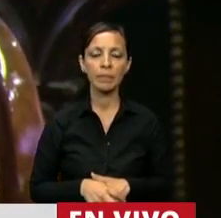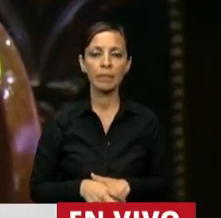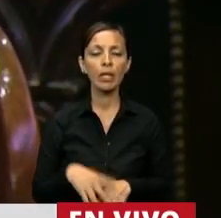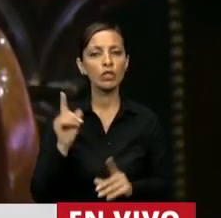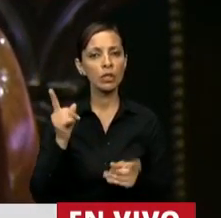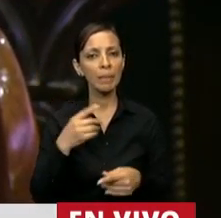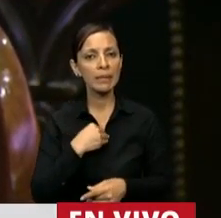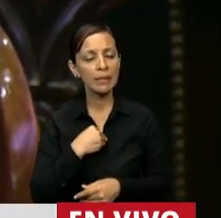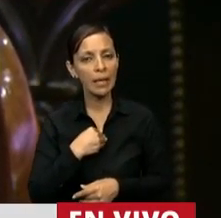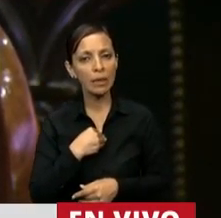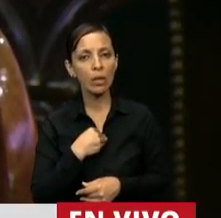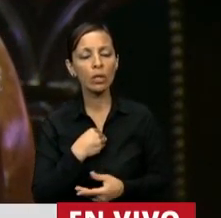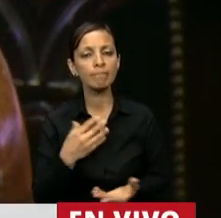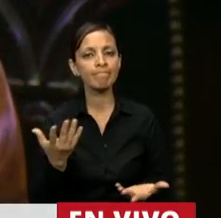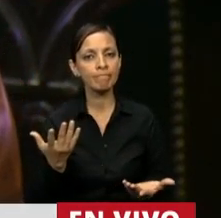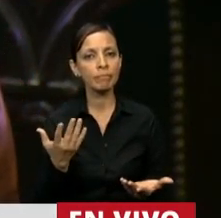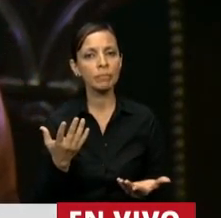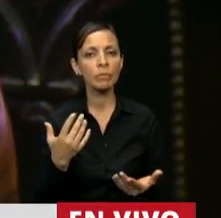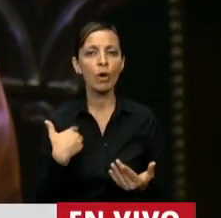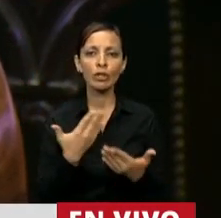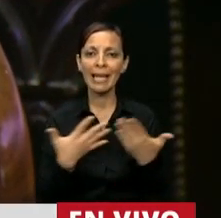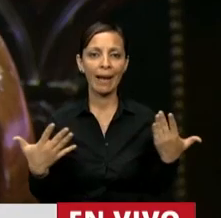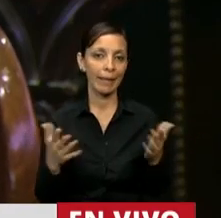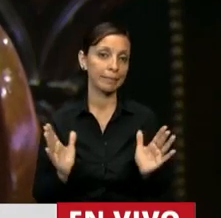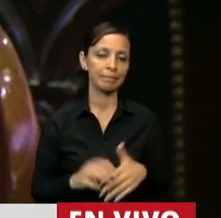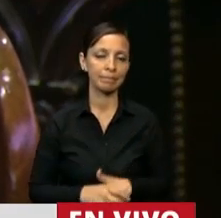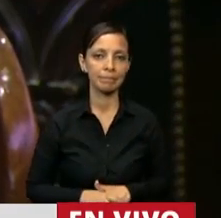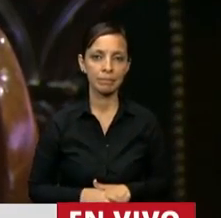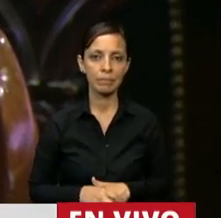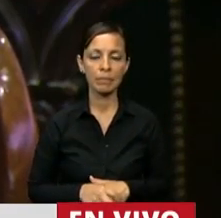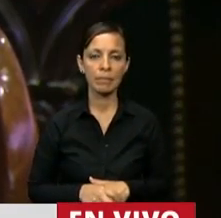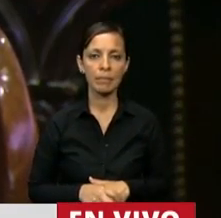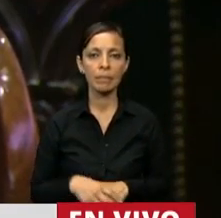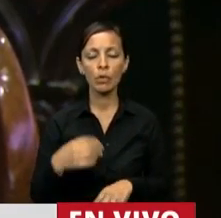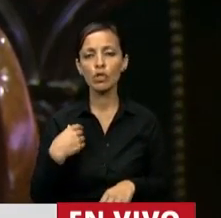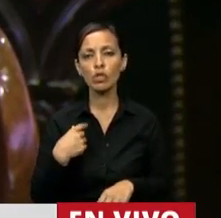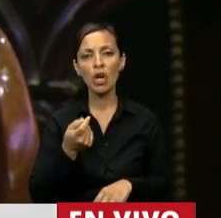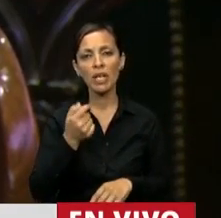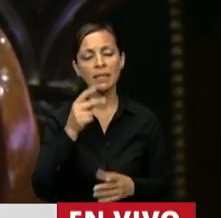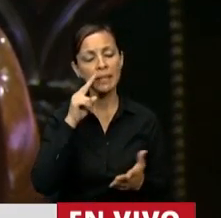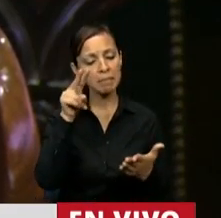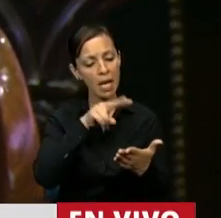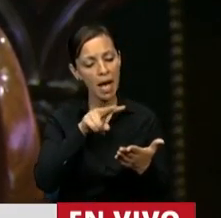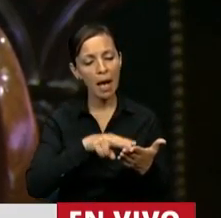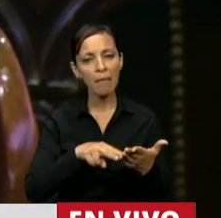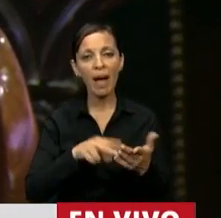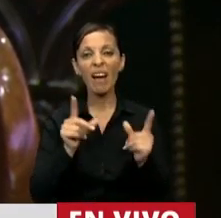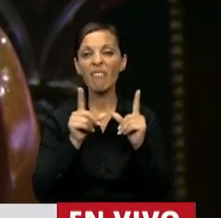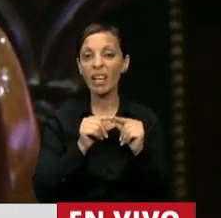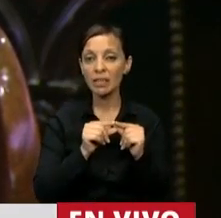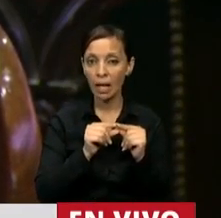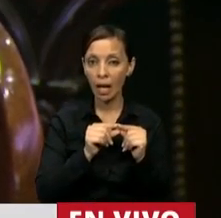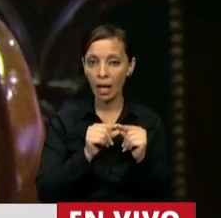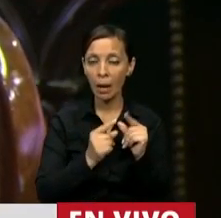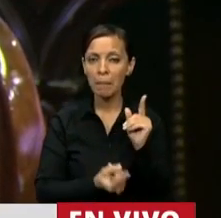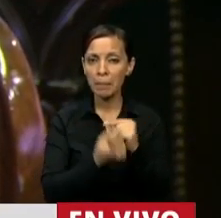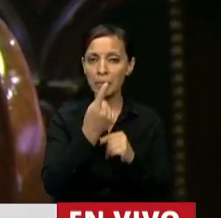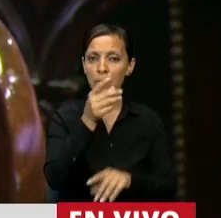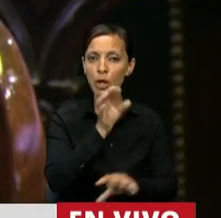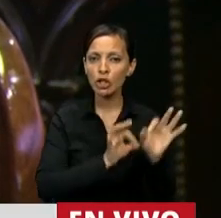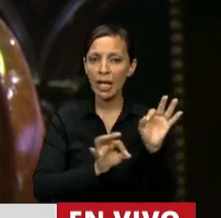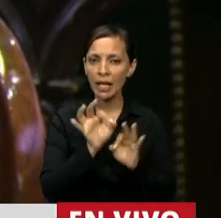Siento también que estamos llegando un poco tarde. Yo recién repasaba y miraba la fecha en la que uno de los